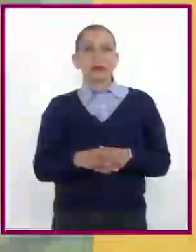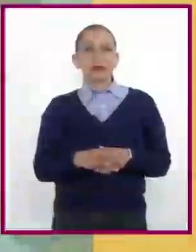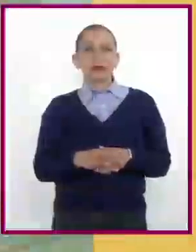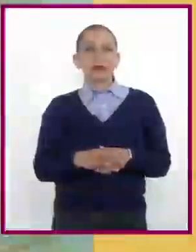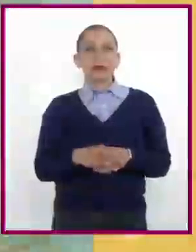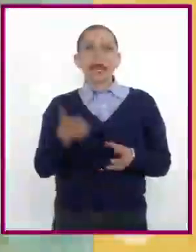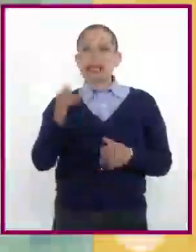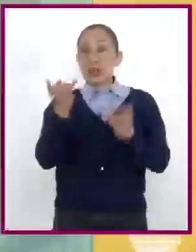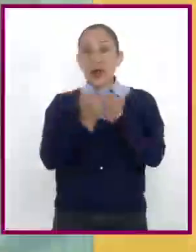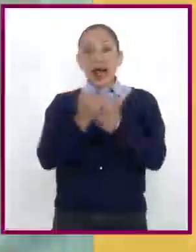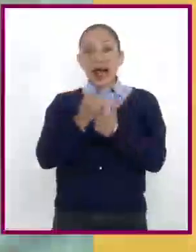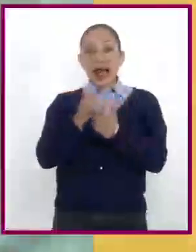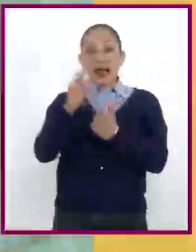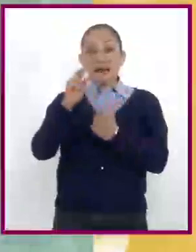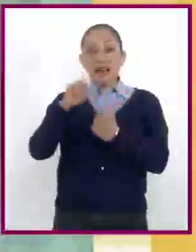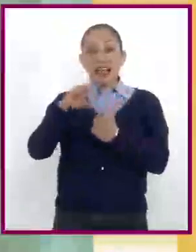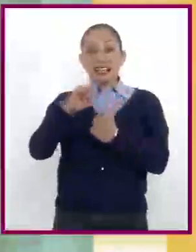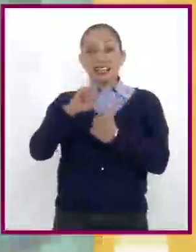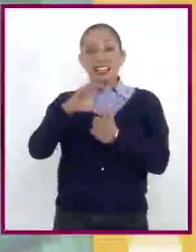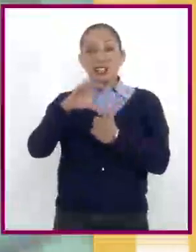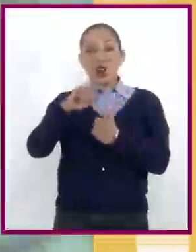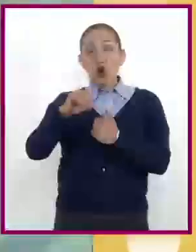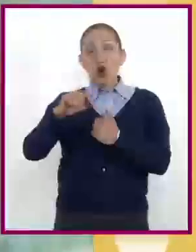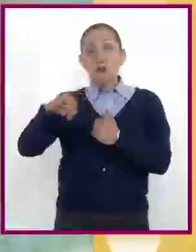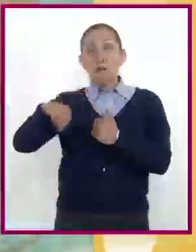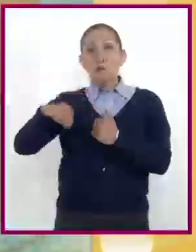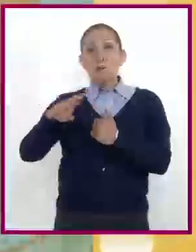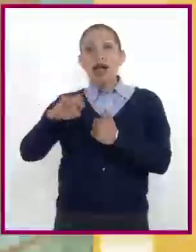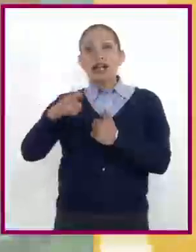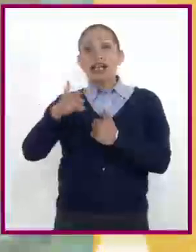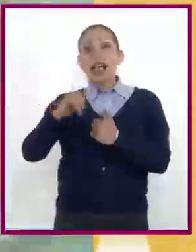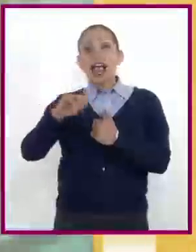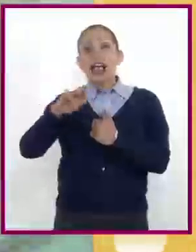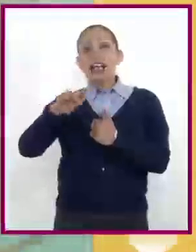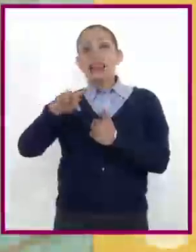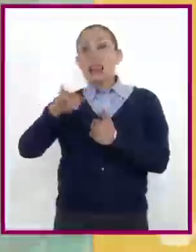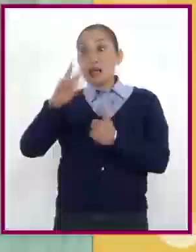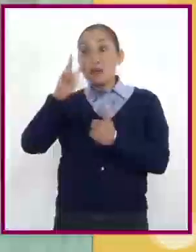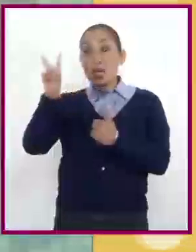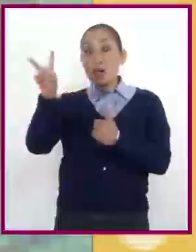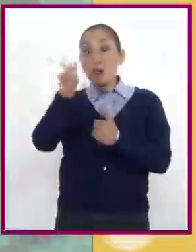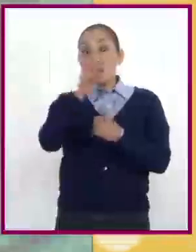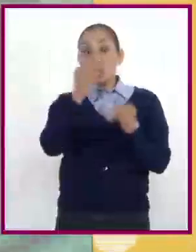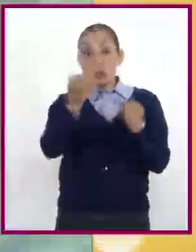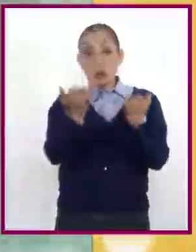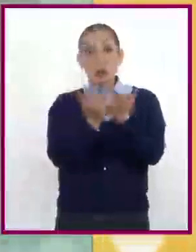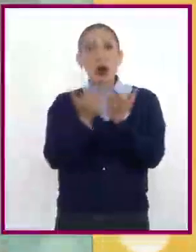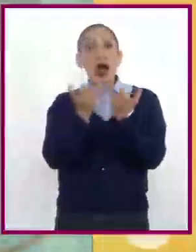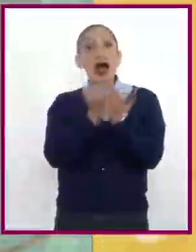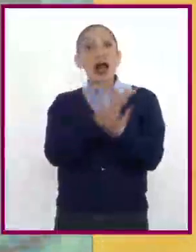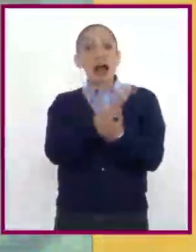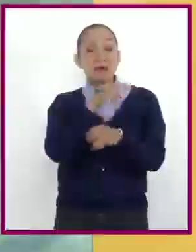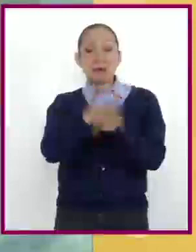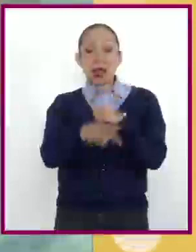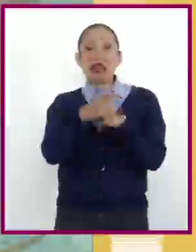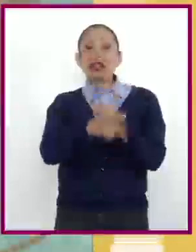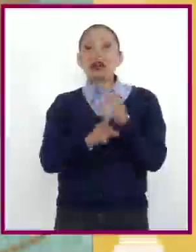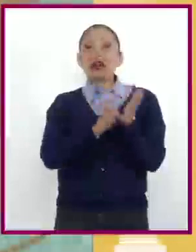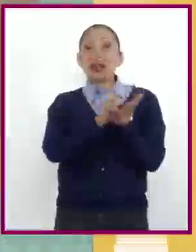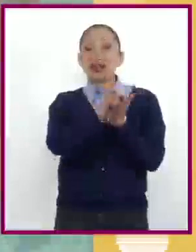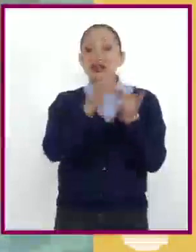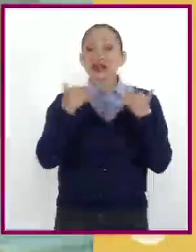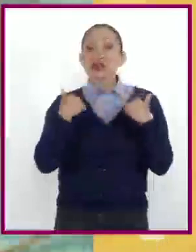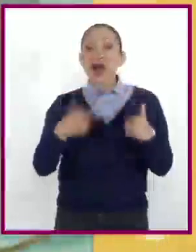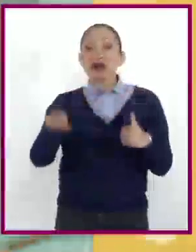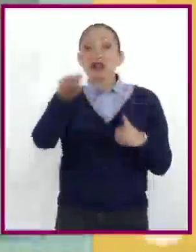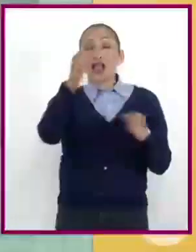Así como el caso de Francisco y Margarita, a nuestro alrededor podemos encontrar muchas situaciones que ponen en riesgo los derechos